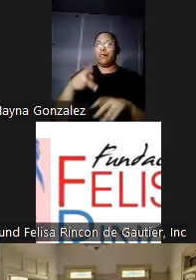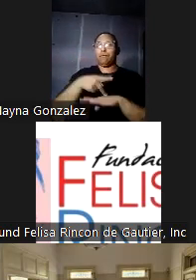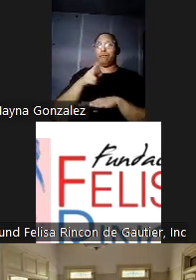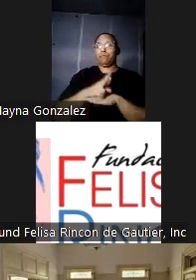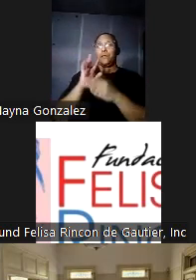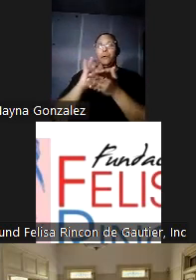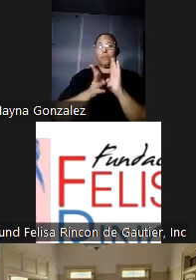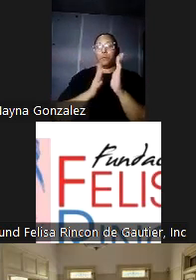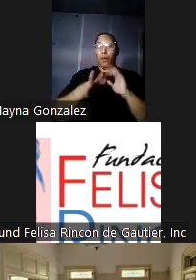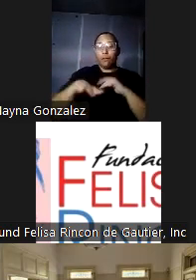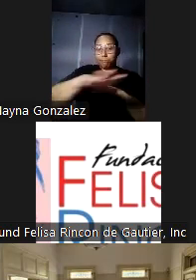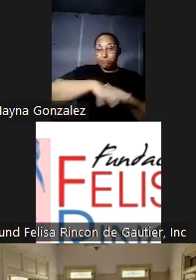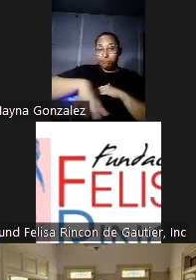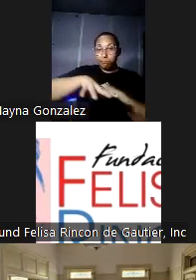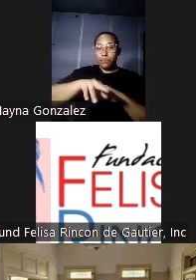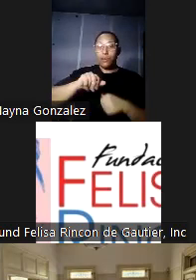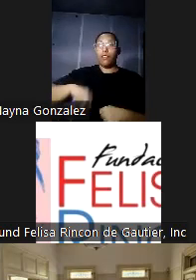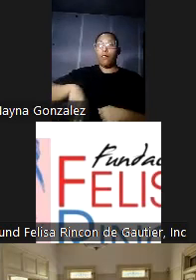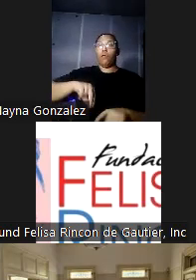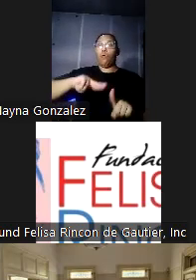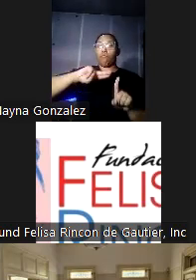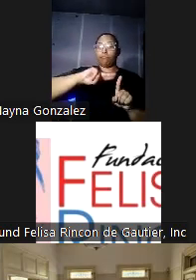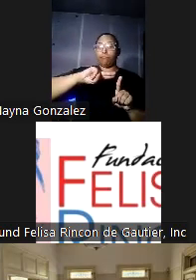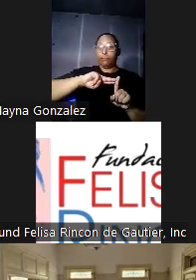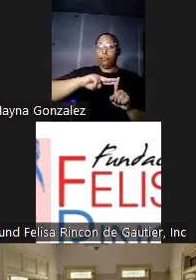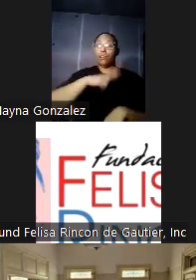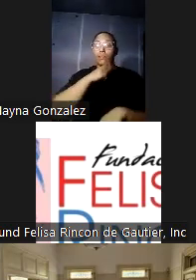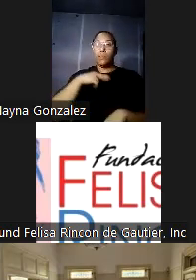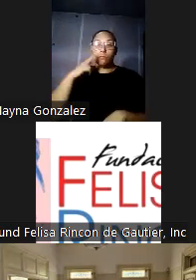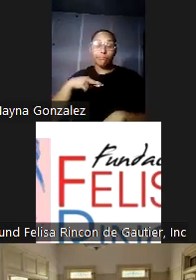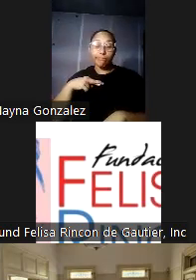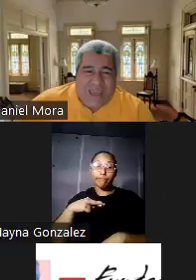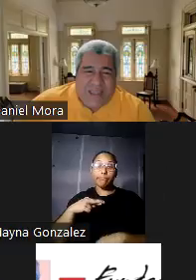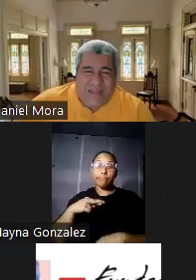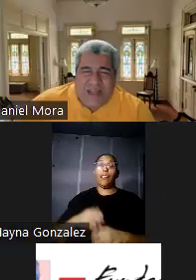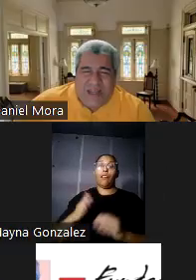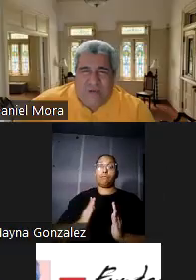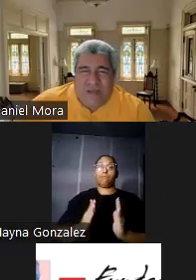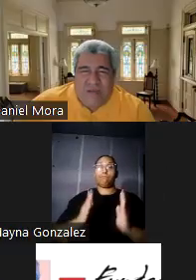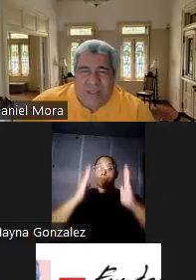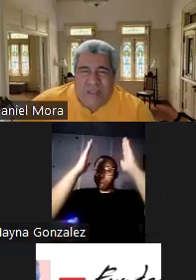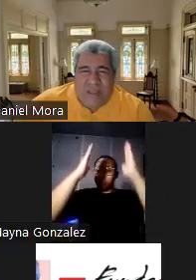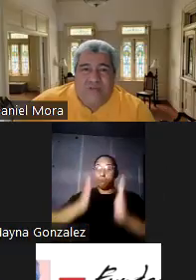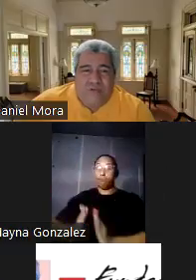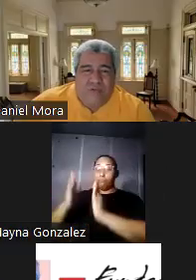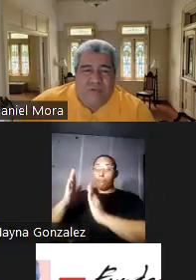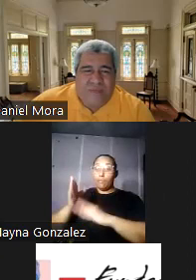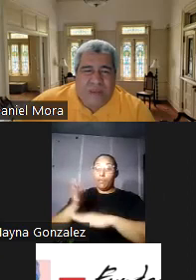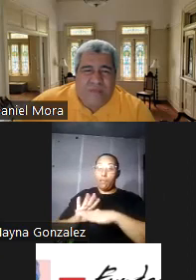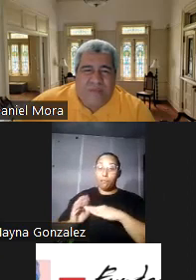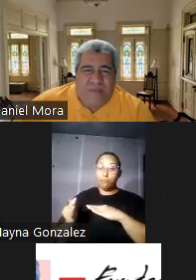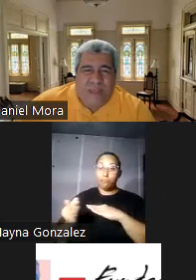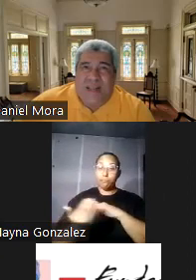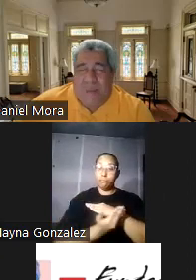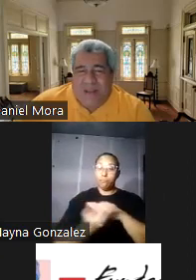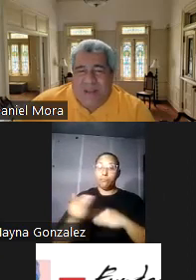Rodeada de hoteles, restaurantes y condominios, perdiendo la vista privilegiada de la costa costera que tuvo en